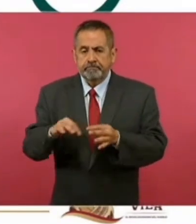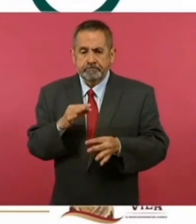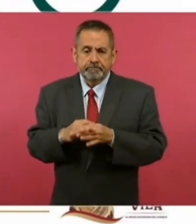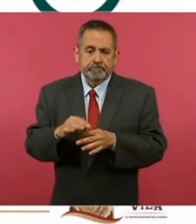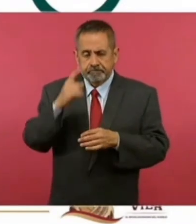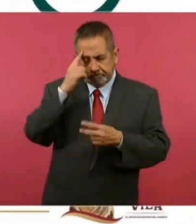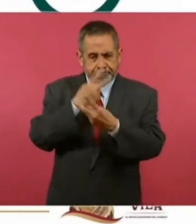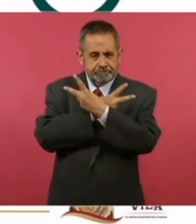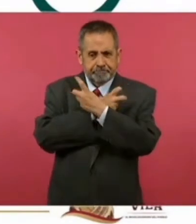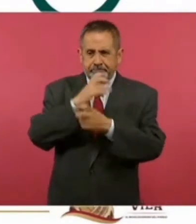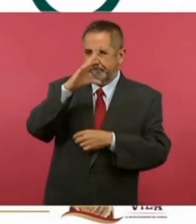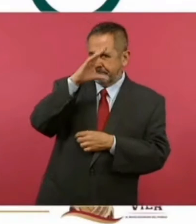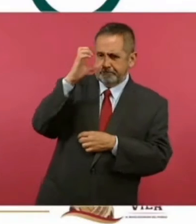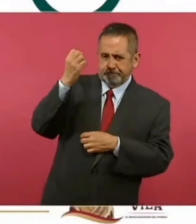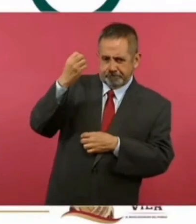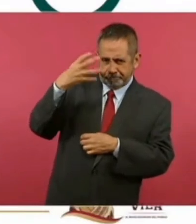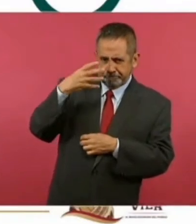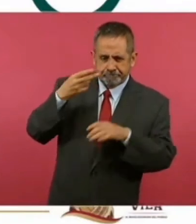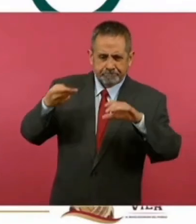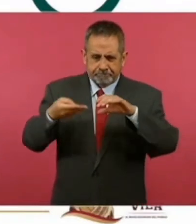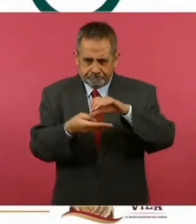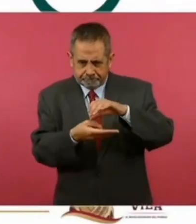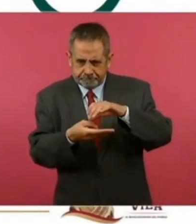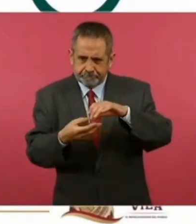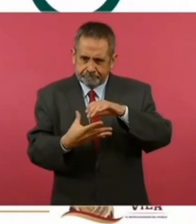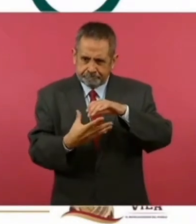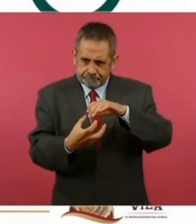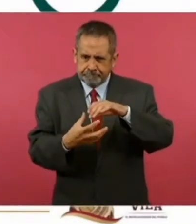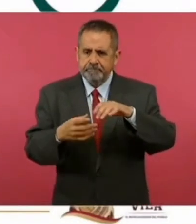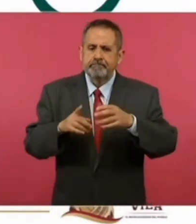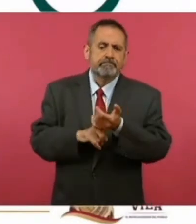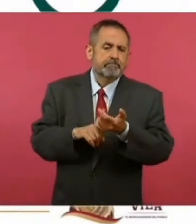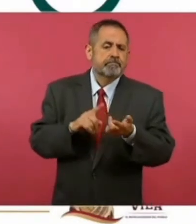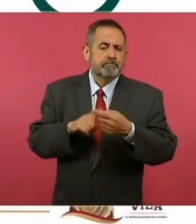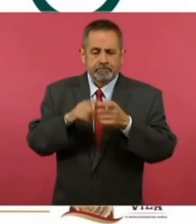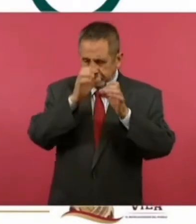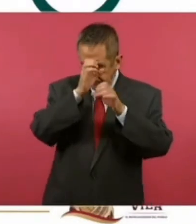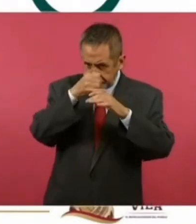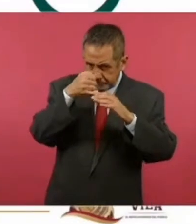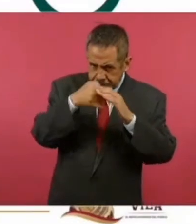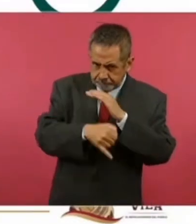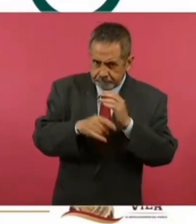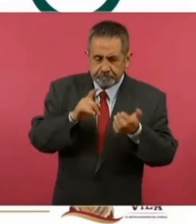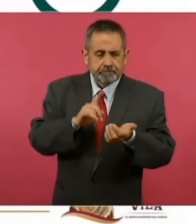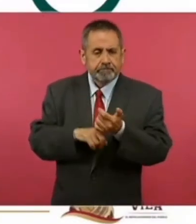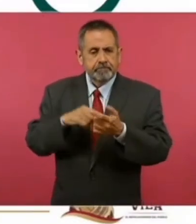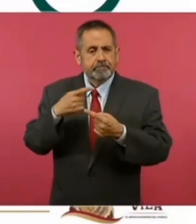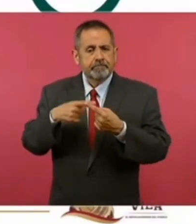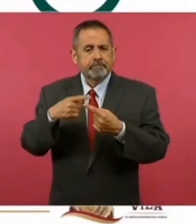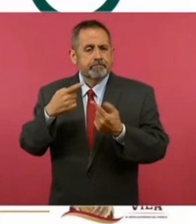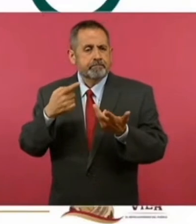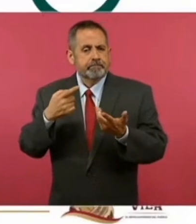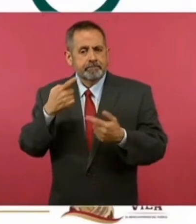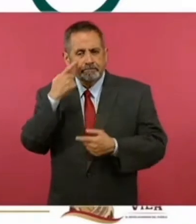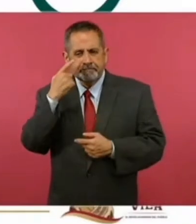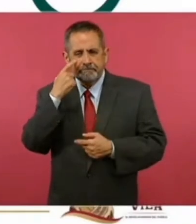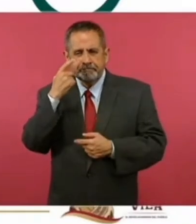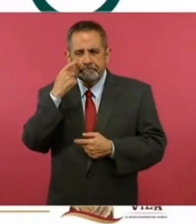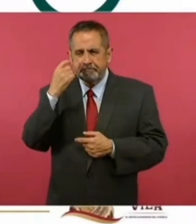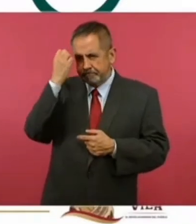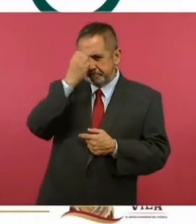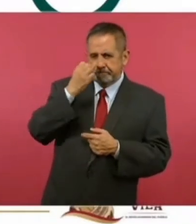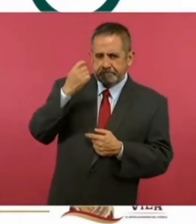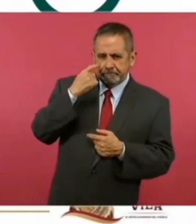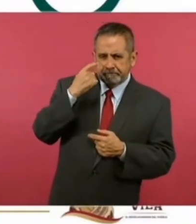equipos de rayos x en de arco en C equipos de microscopio para oftalmología También es importante